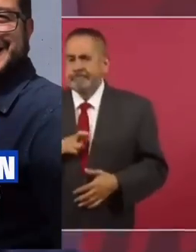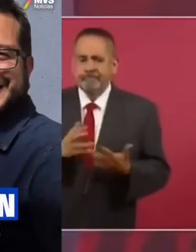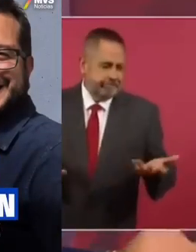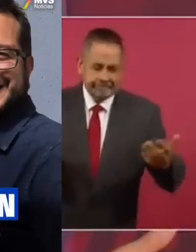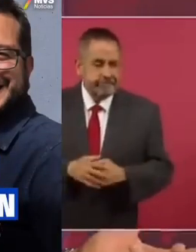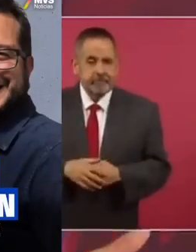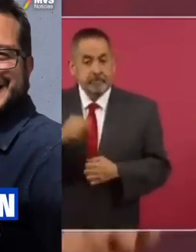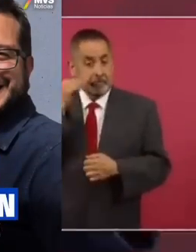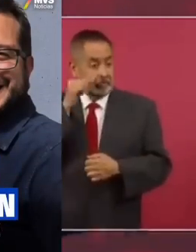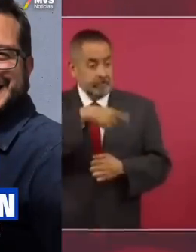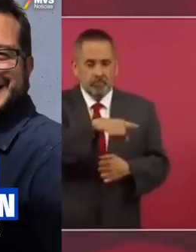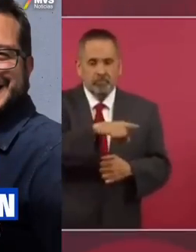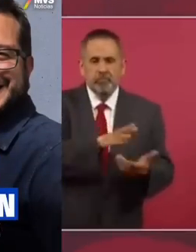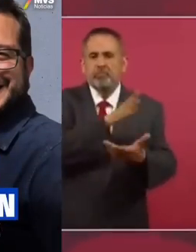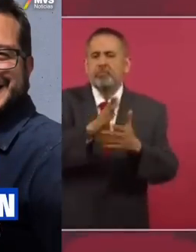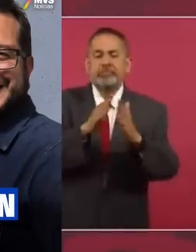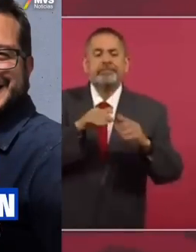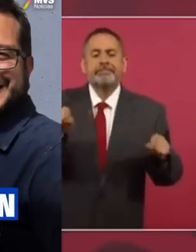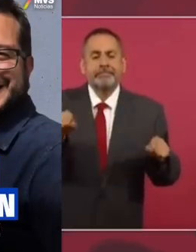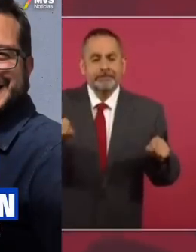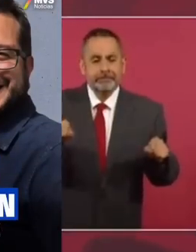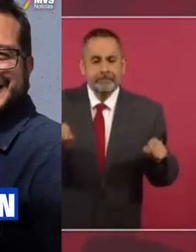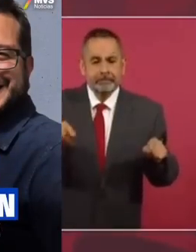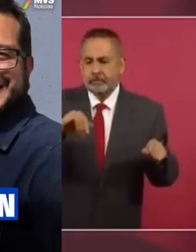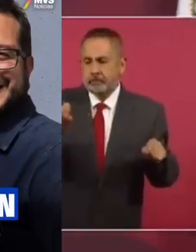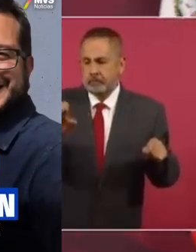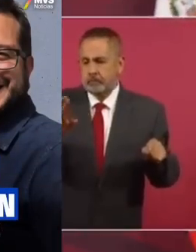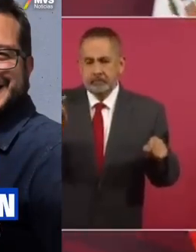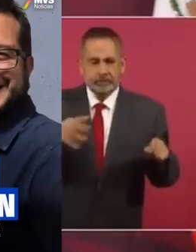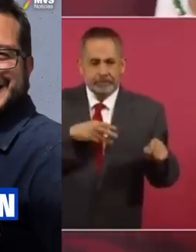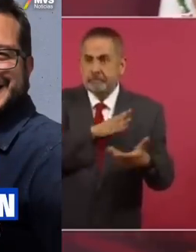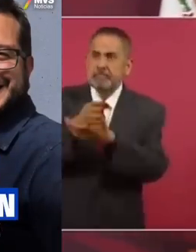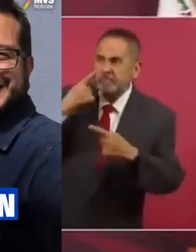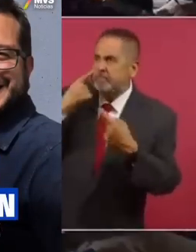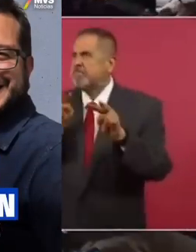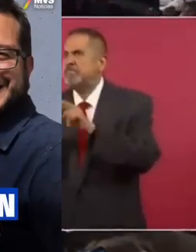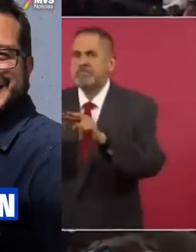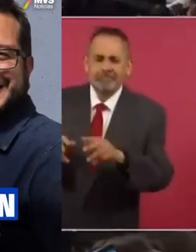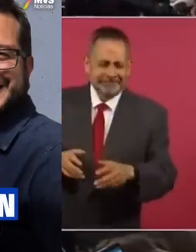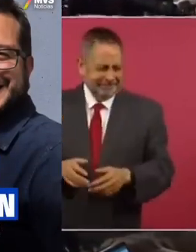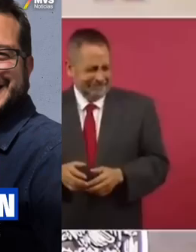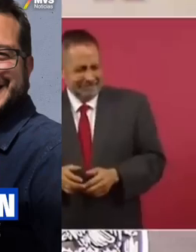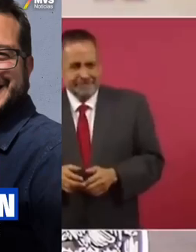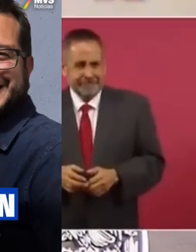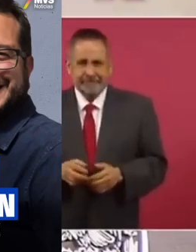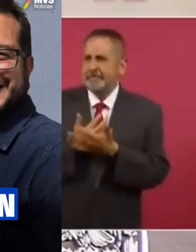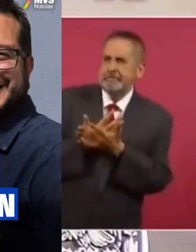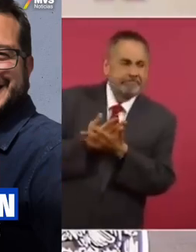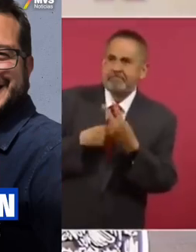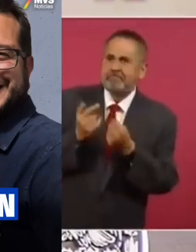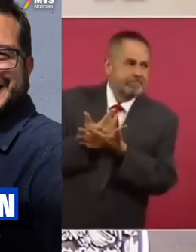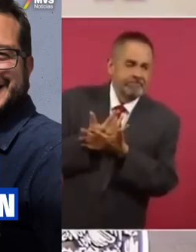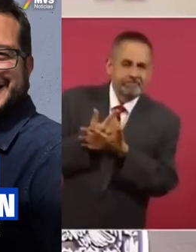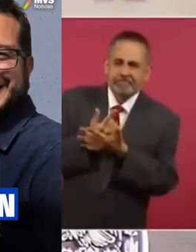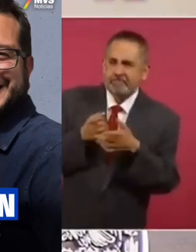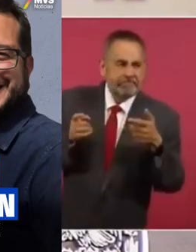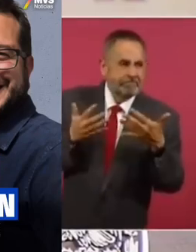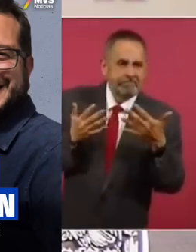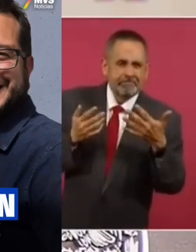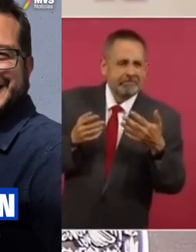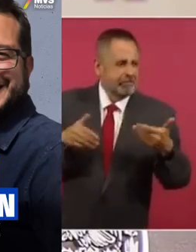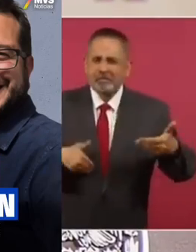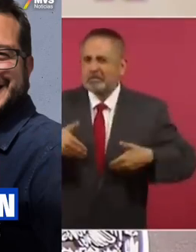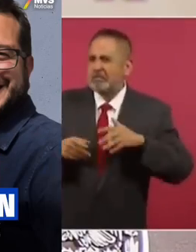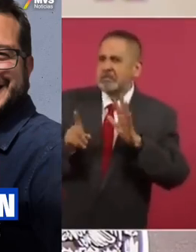Ayer fueron a la casa donde vive José Ramón, ¿no? O sea, a esperarlo ahí. Acosarlo. Así, es un